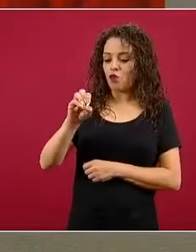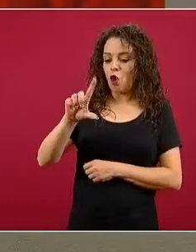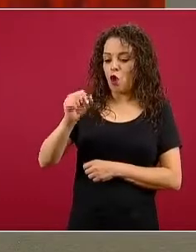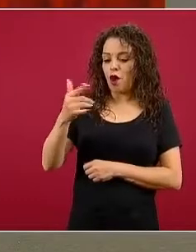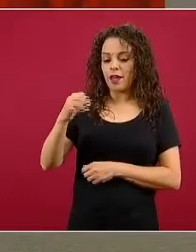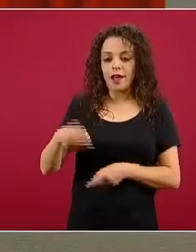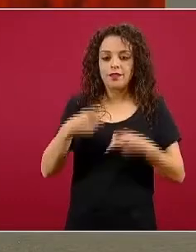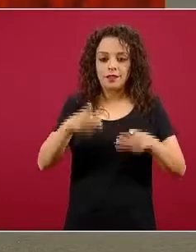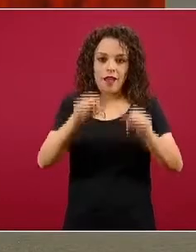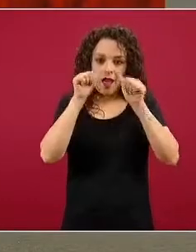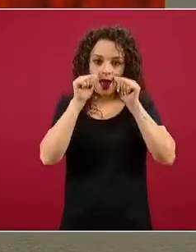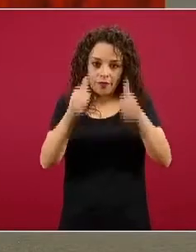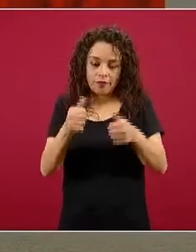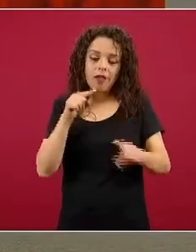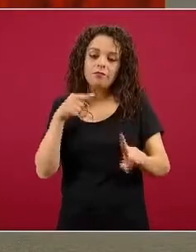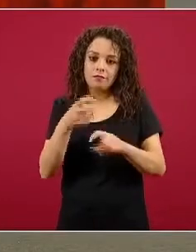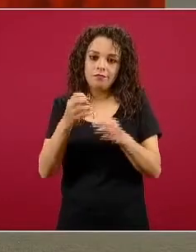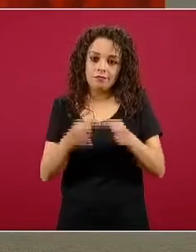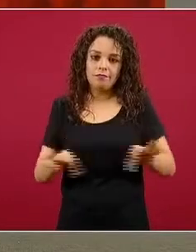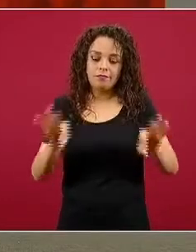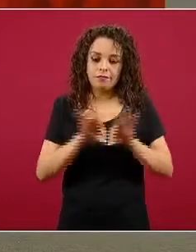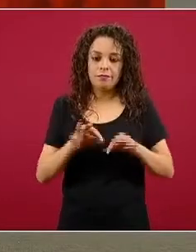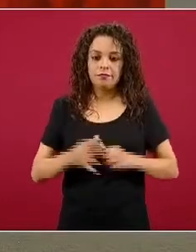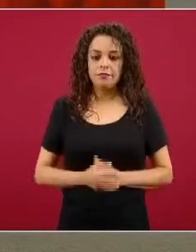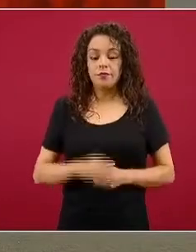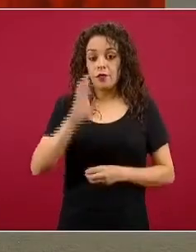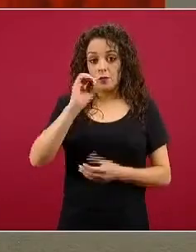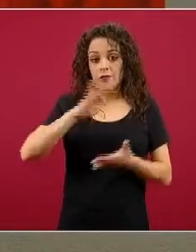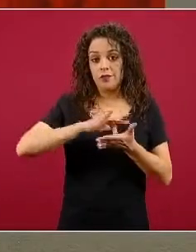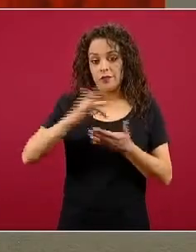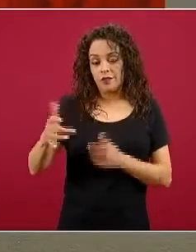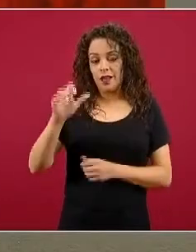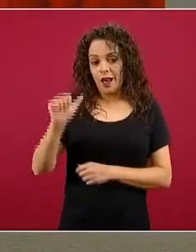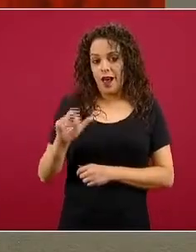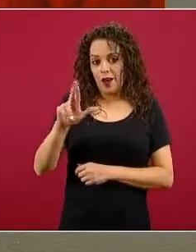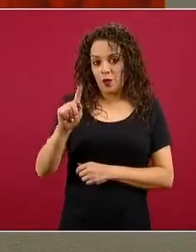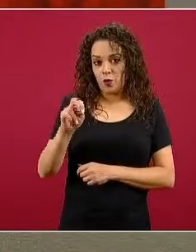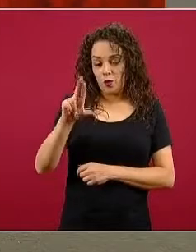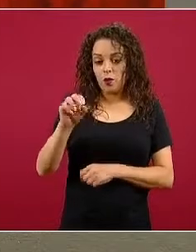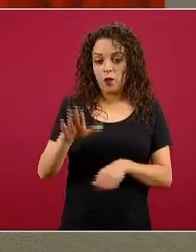Muchísimas gracias, Arturo. Creo que hay